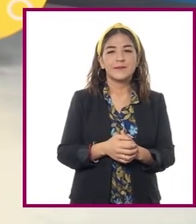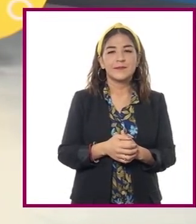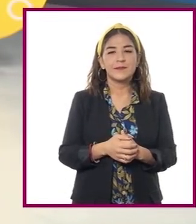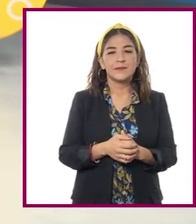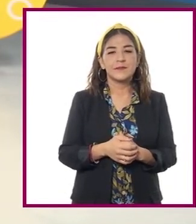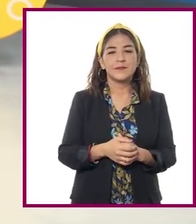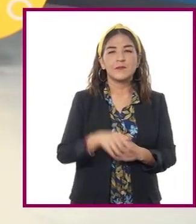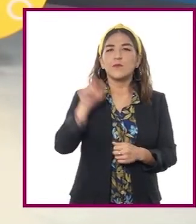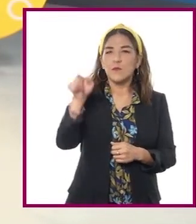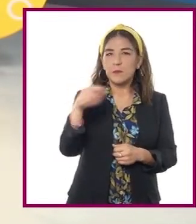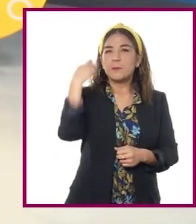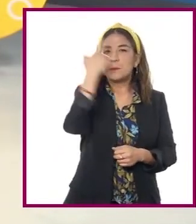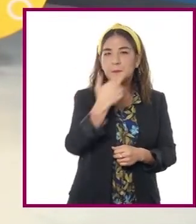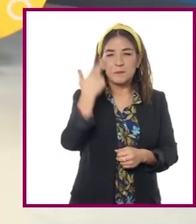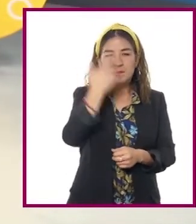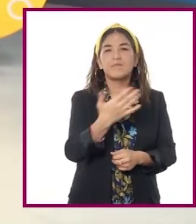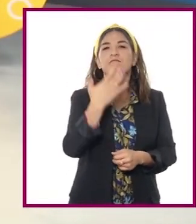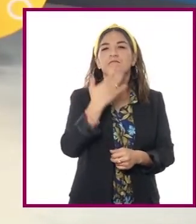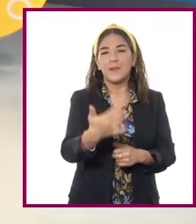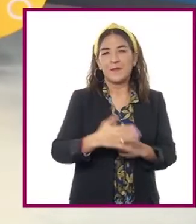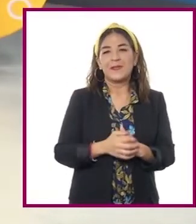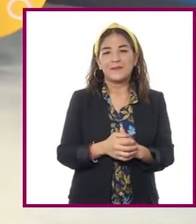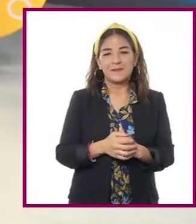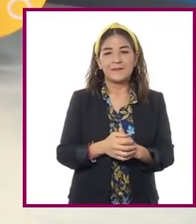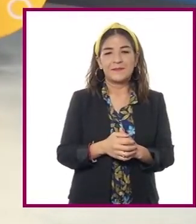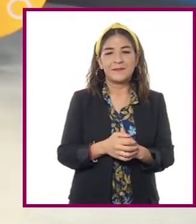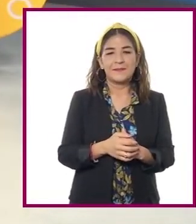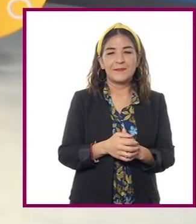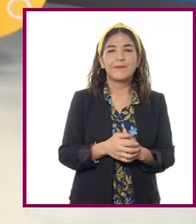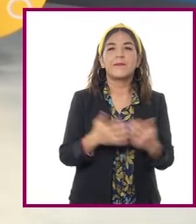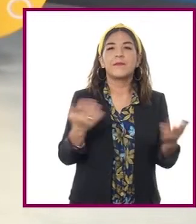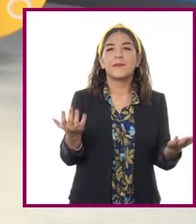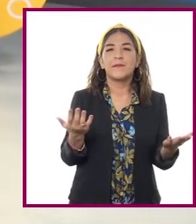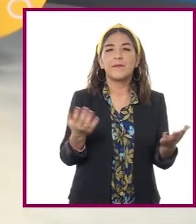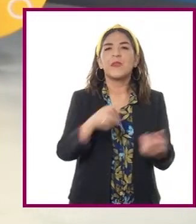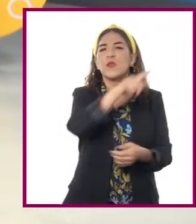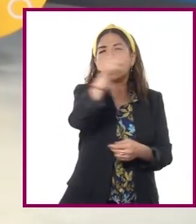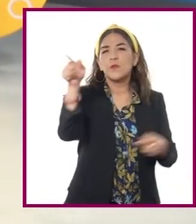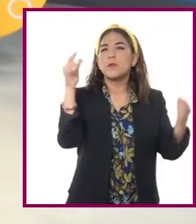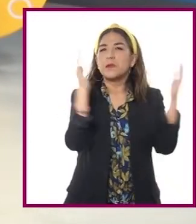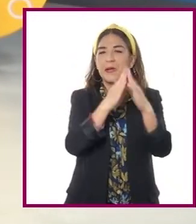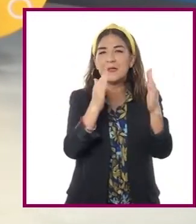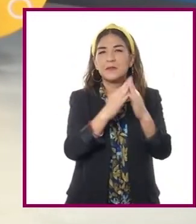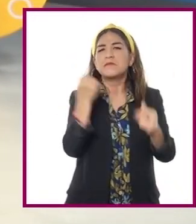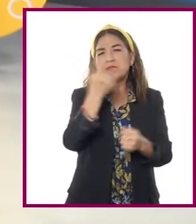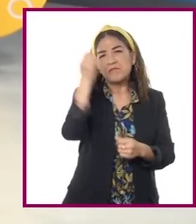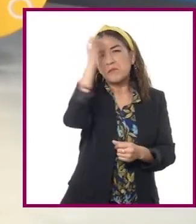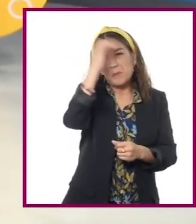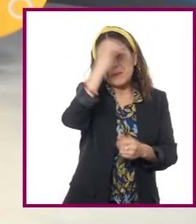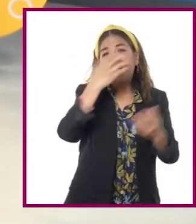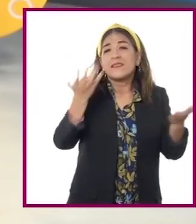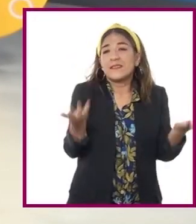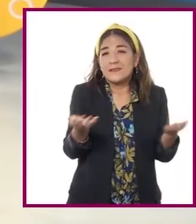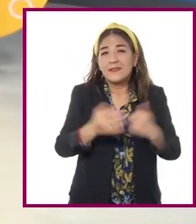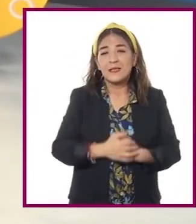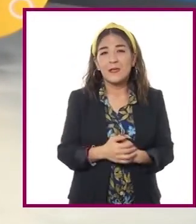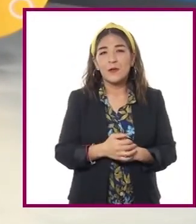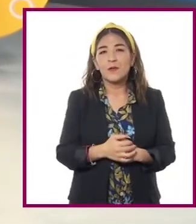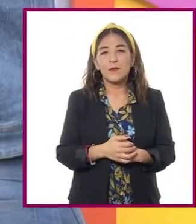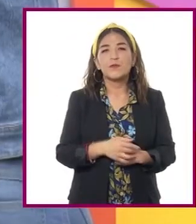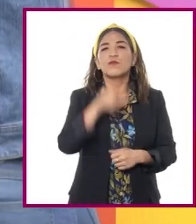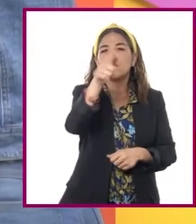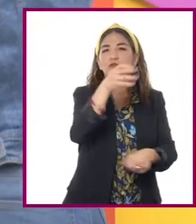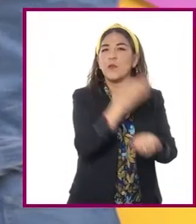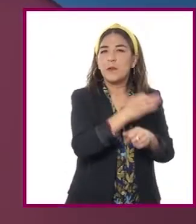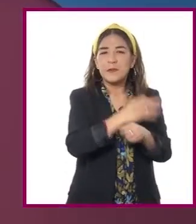Lo has analizado muy bien. Y allá en casa, ¿qué opinan? ¿Cómo van